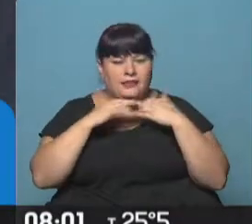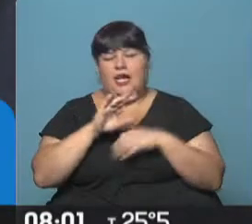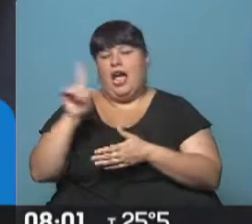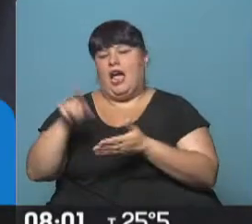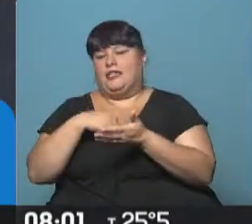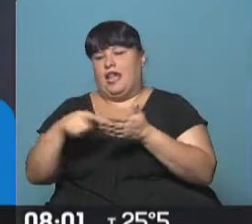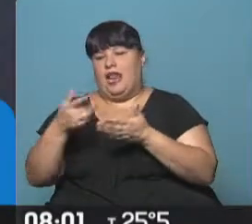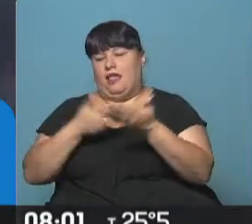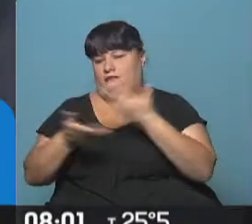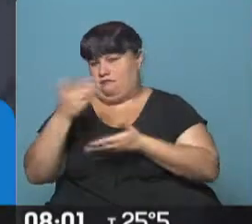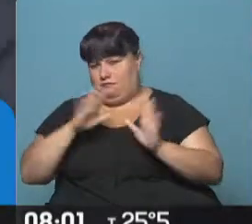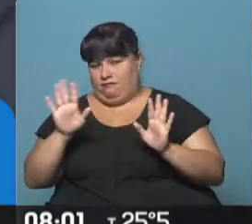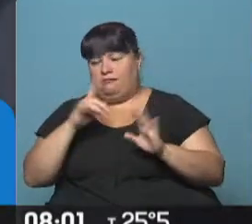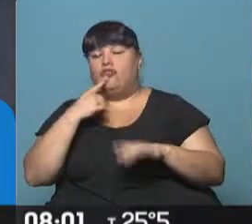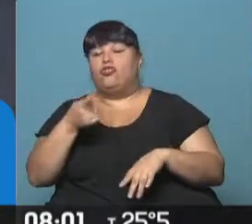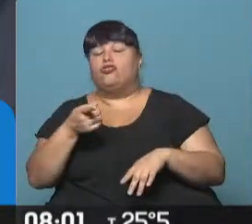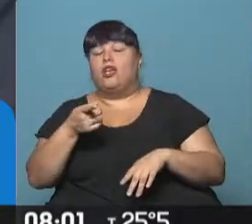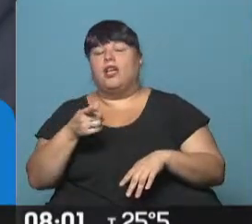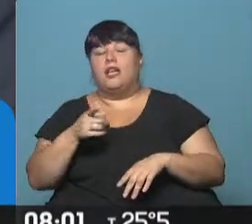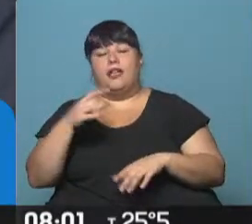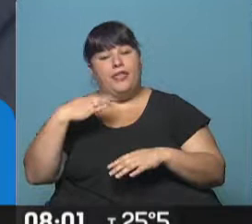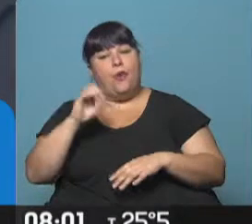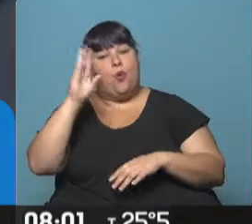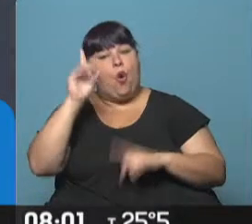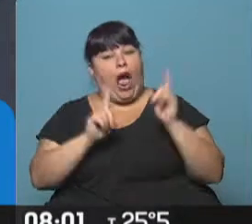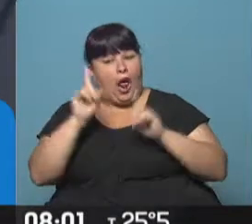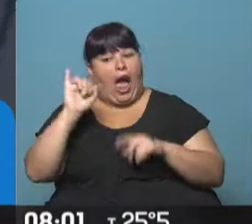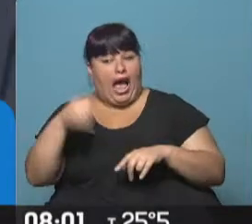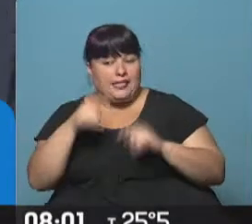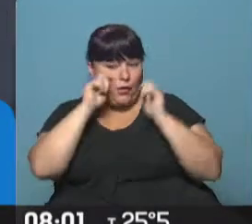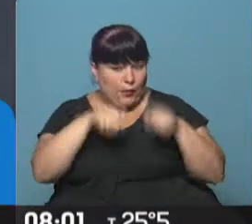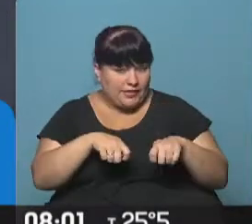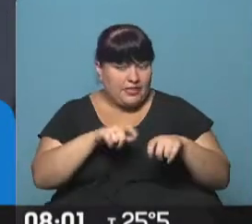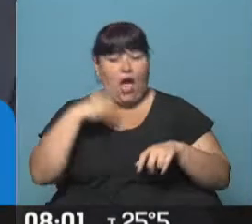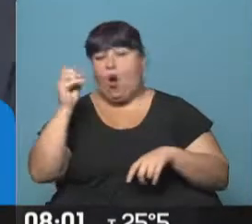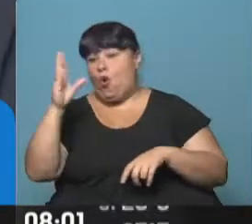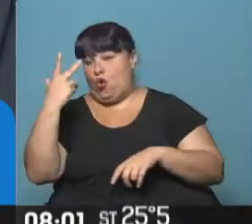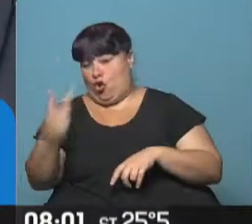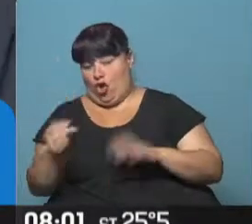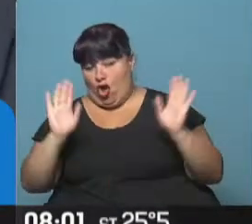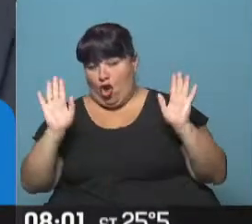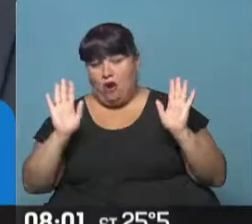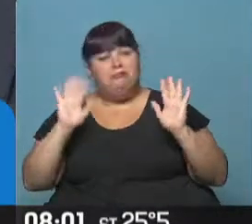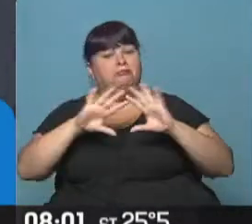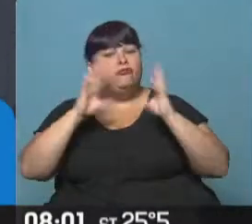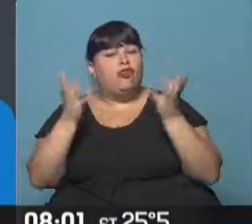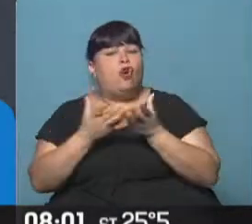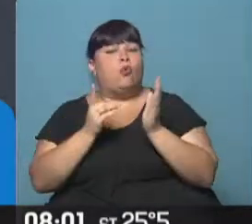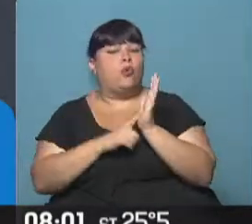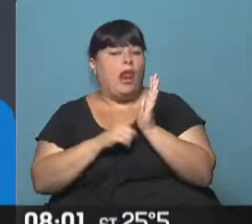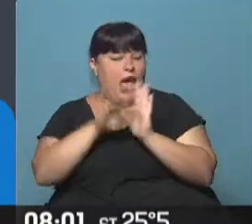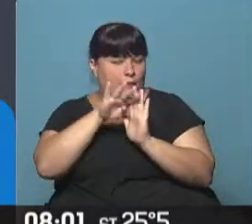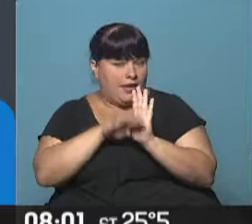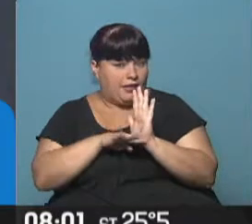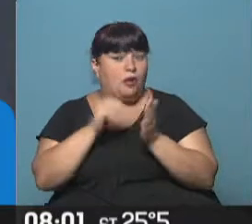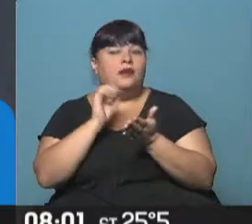la reciprocidad. Por lo tanto, va a haber clubes que van a aceptar al visitante, va a haber clubes que no, pero todo va a haber un protocolo que es